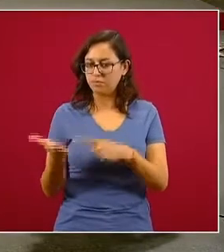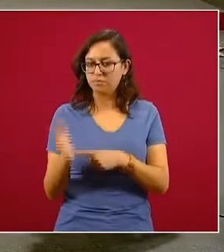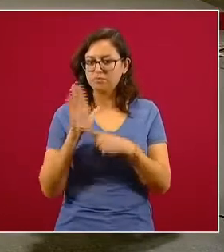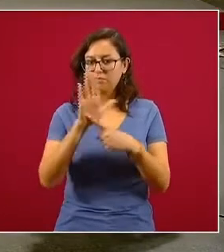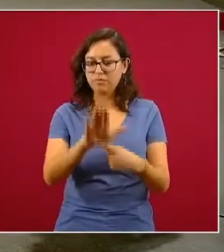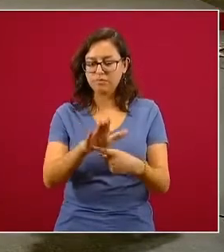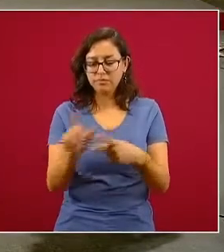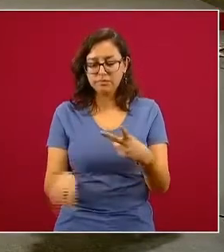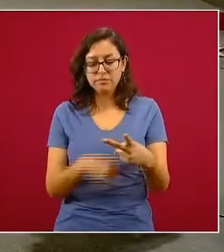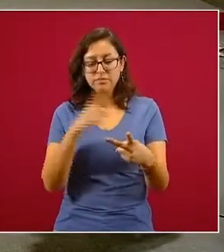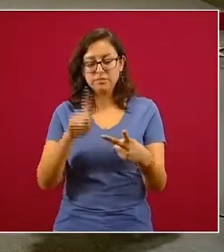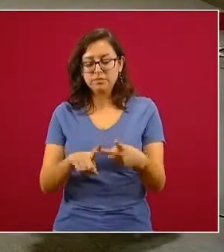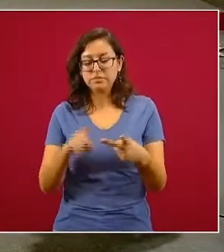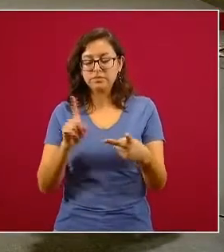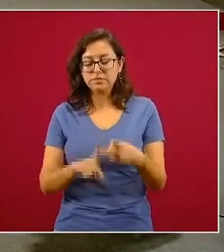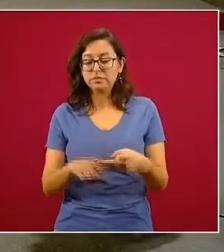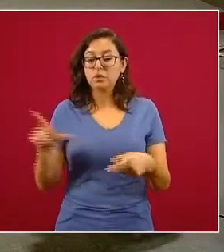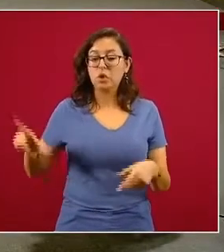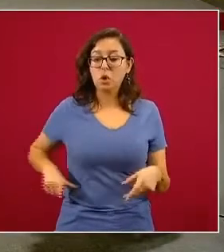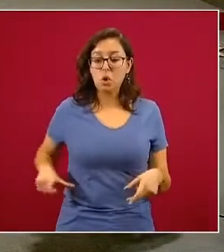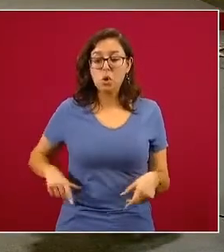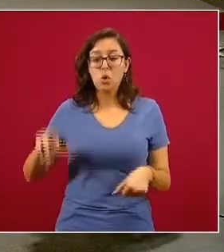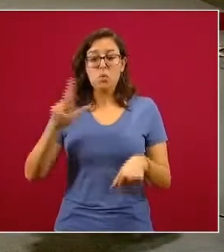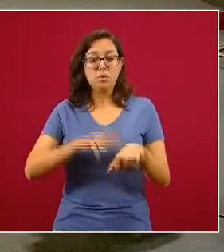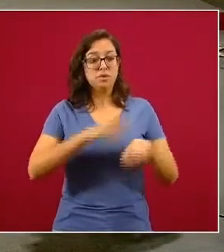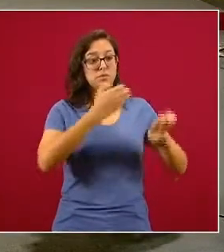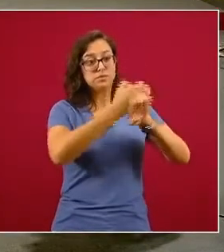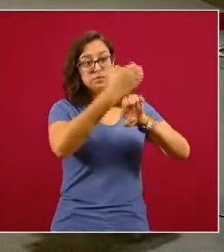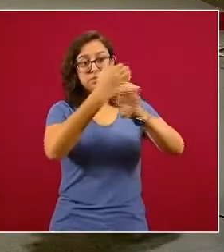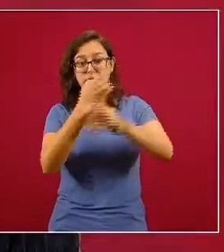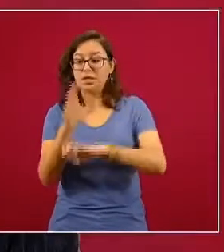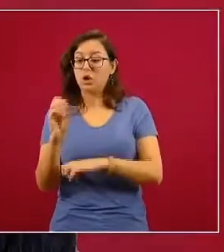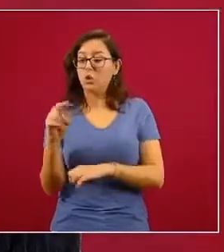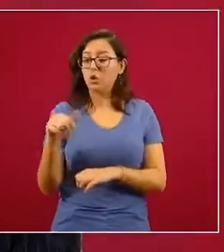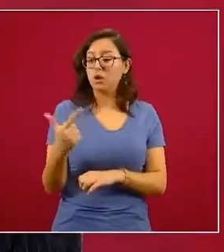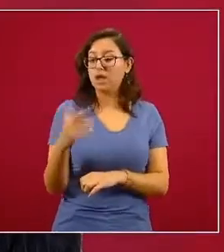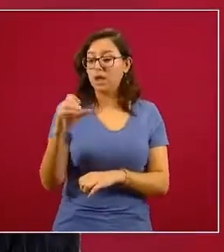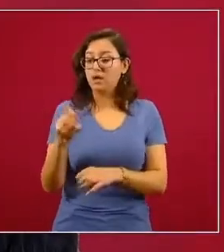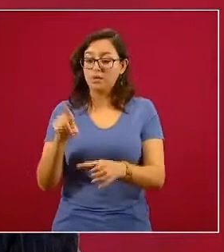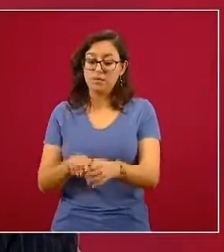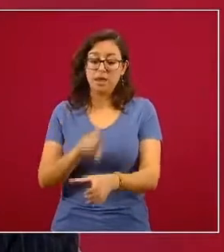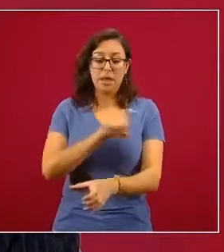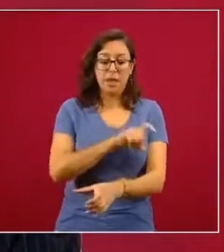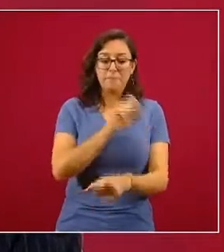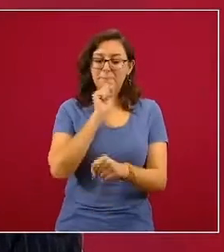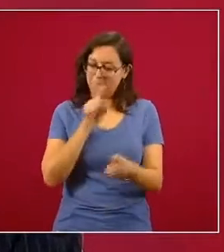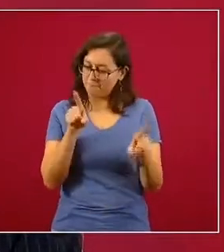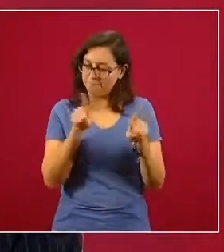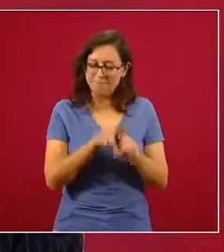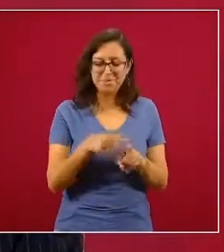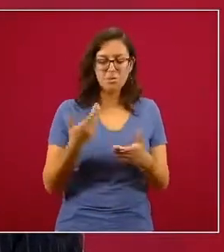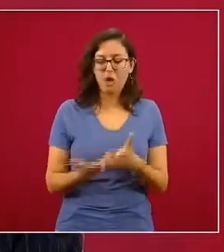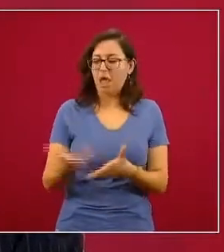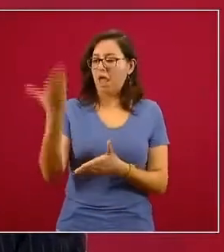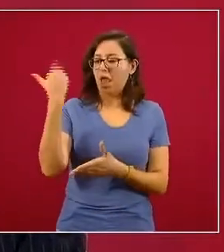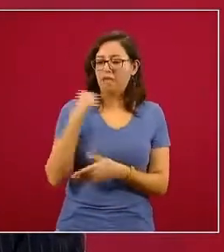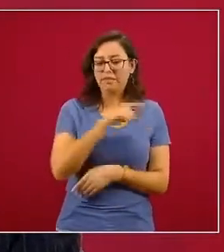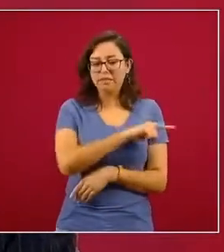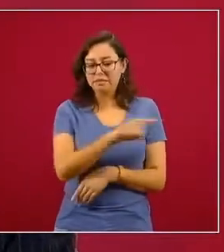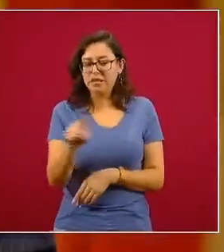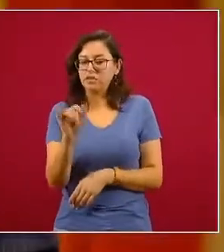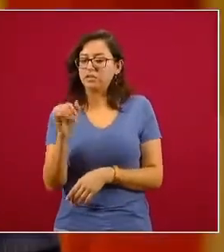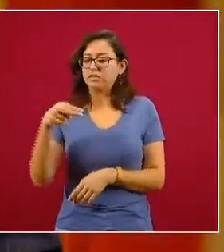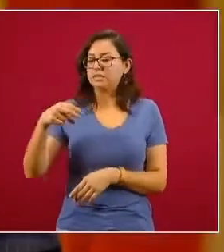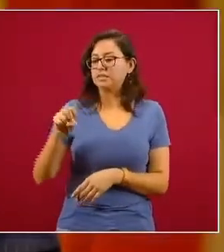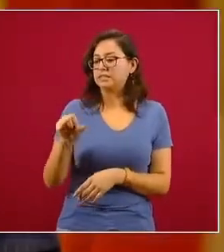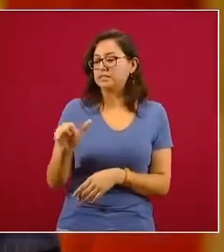Sobre gobernadores o gobiernos estatales, su decisión de salir de CONAGO, su antecedente de haberse suscrito o no,